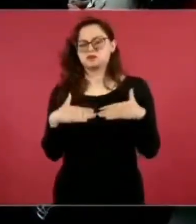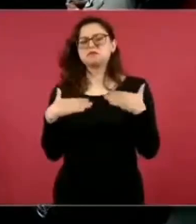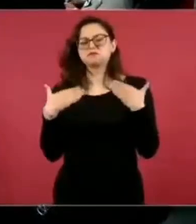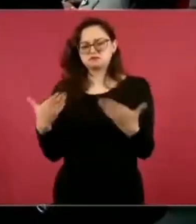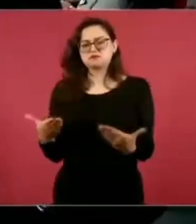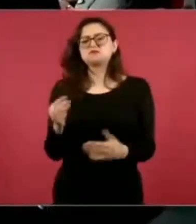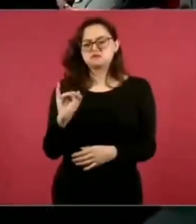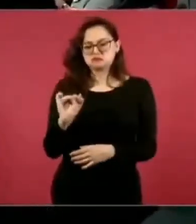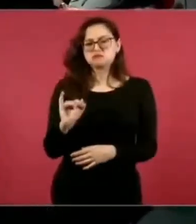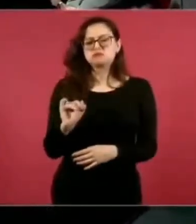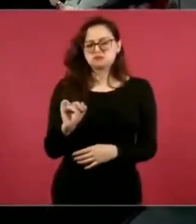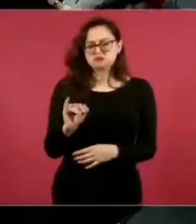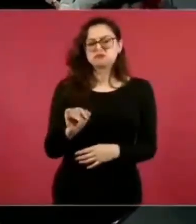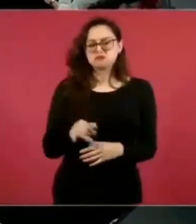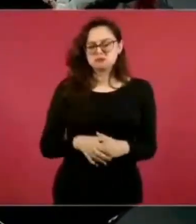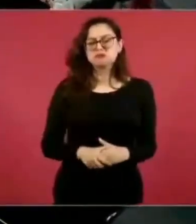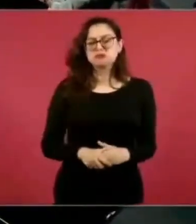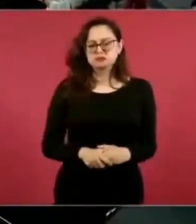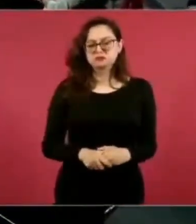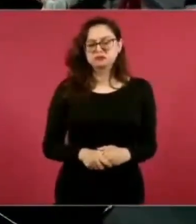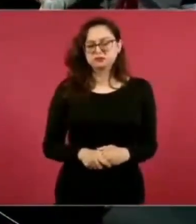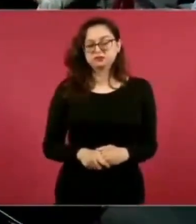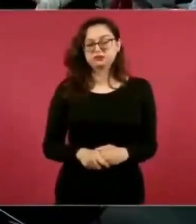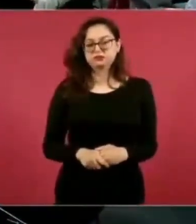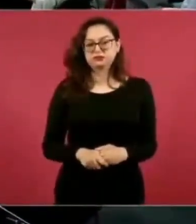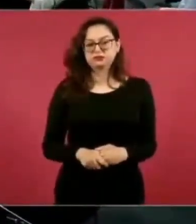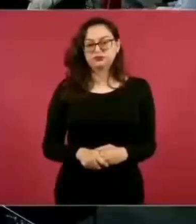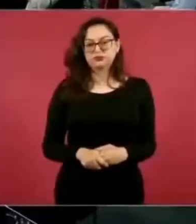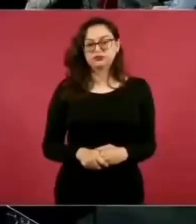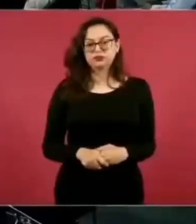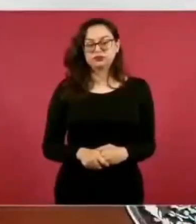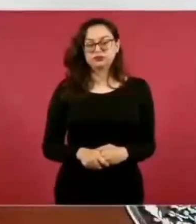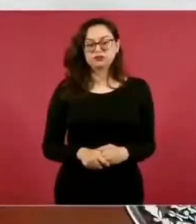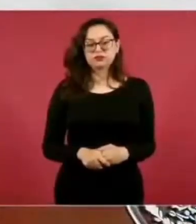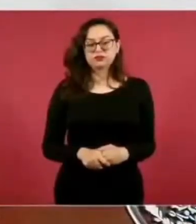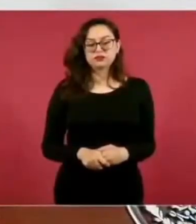porque es un asunto